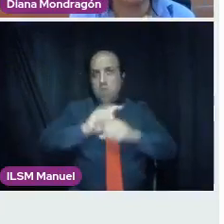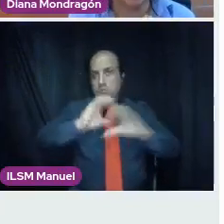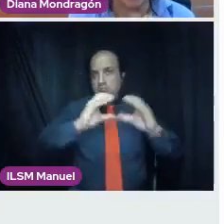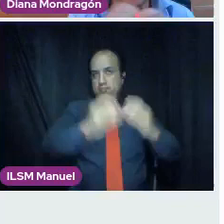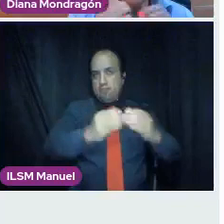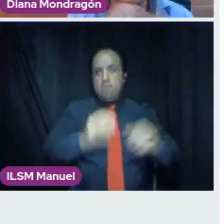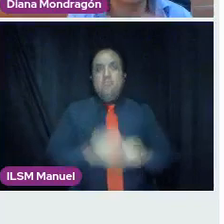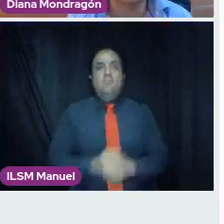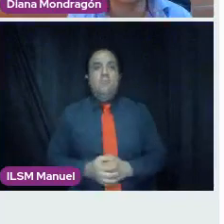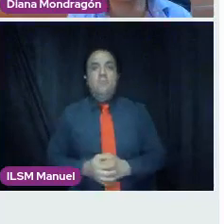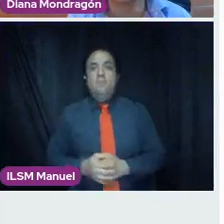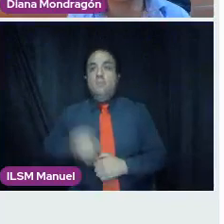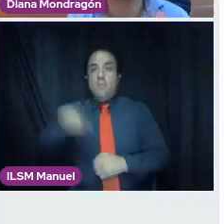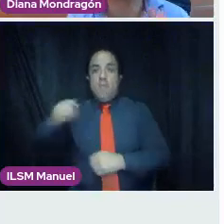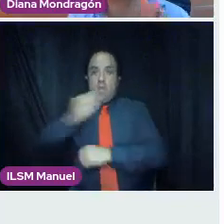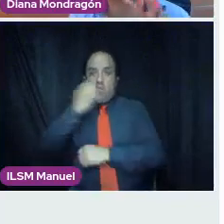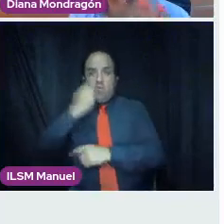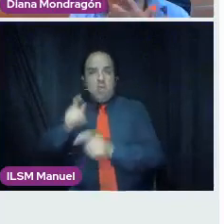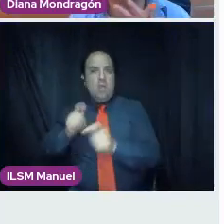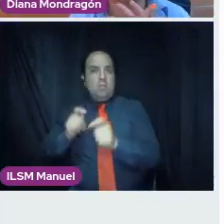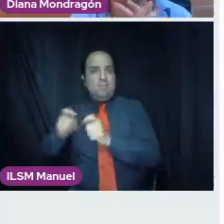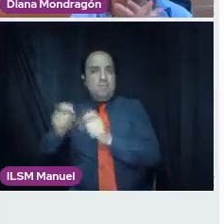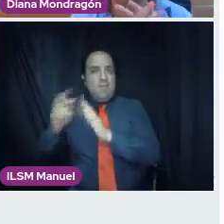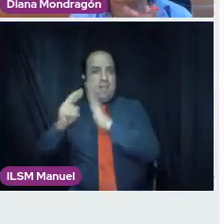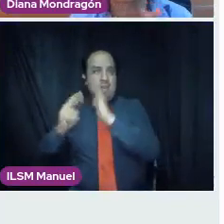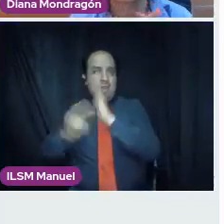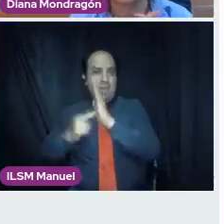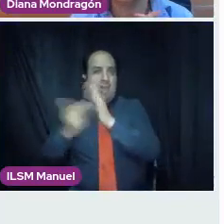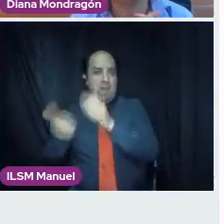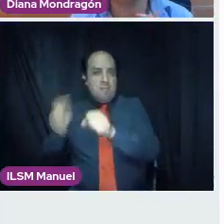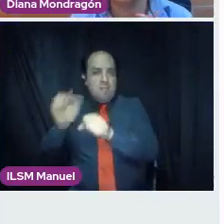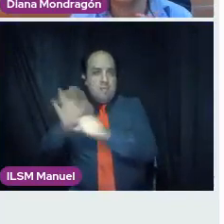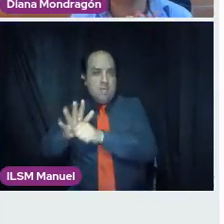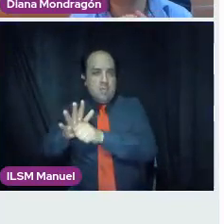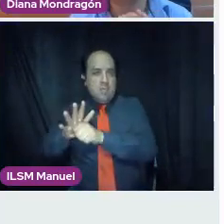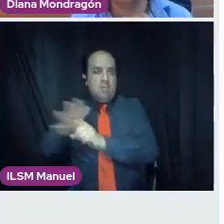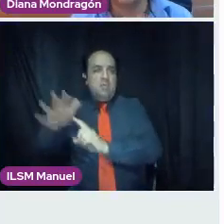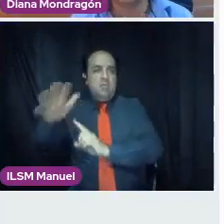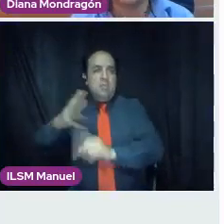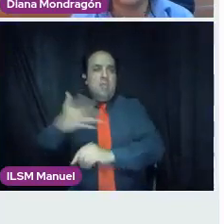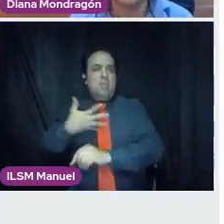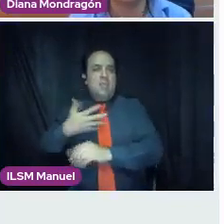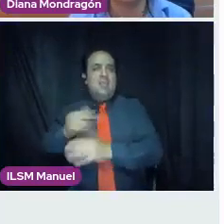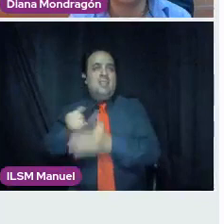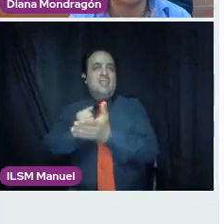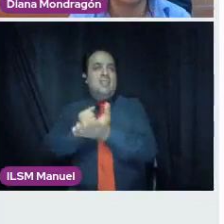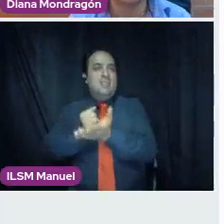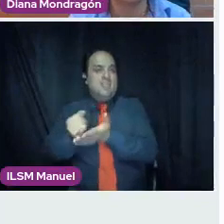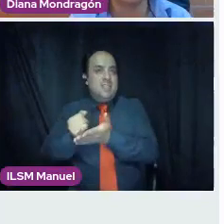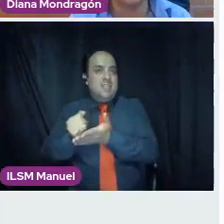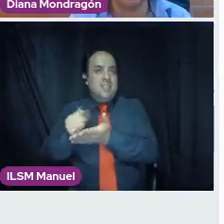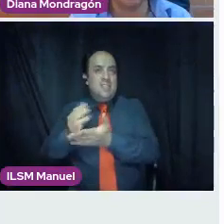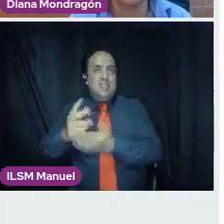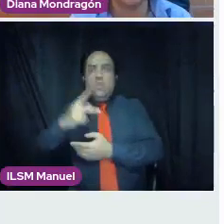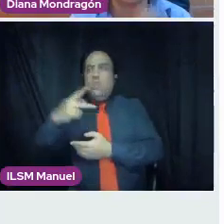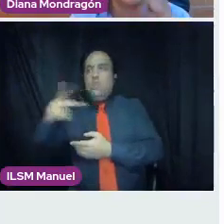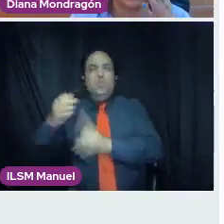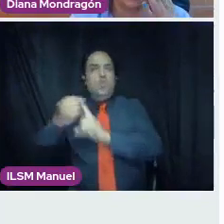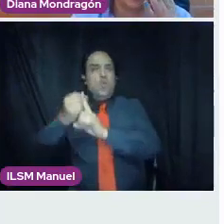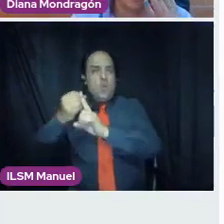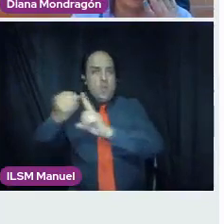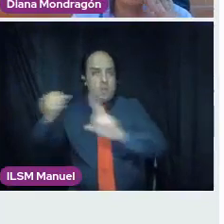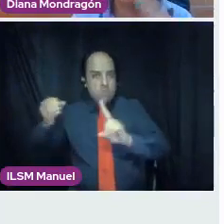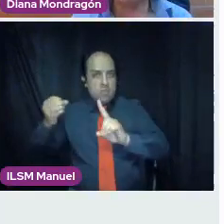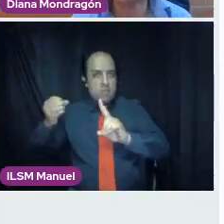está regulada por un marco administrativo que determina de manera explícita su organización y funciones. Es